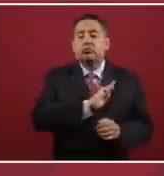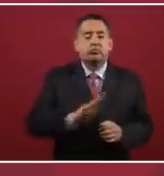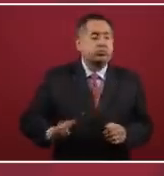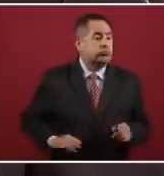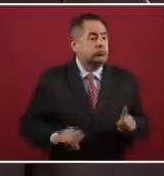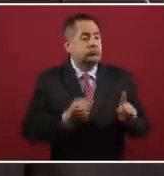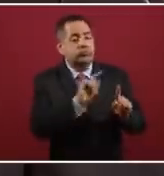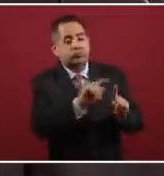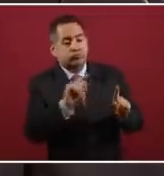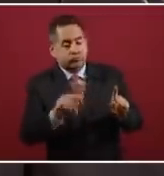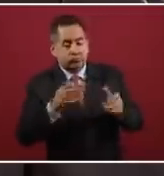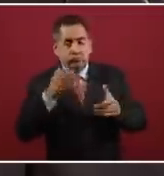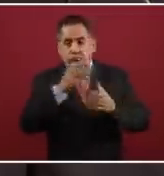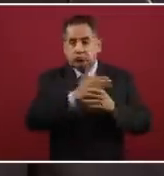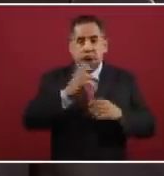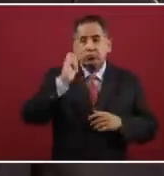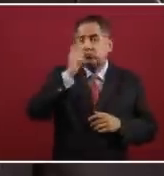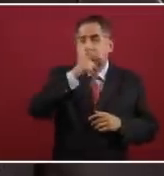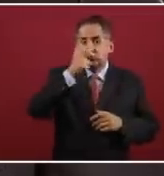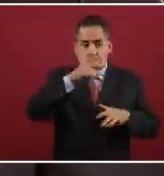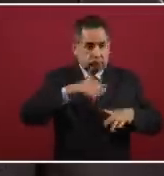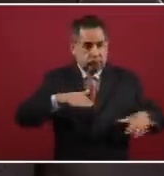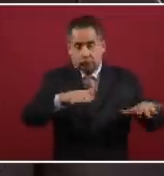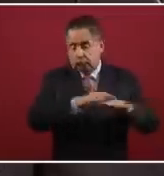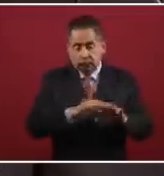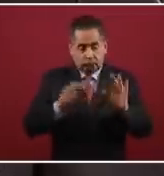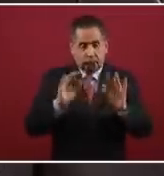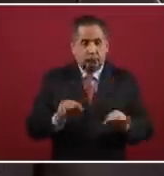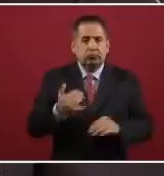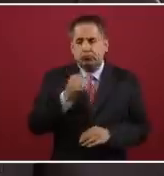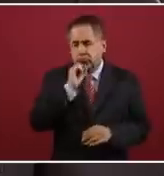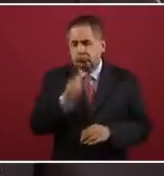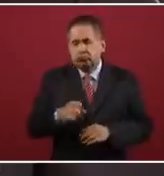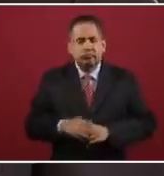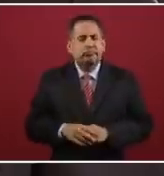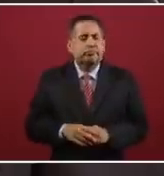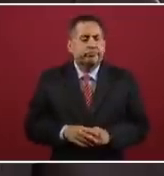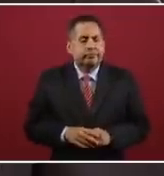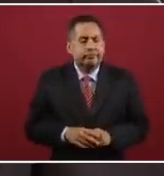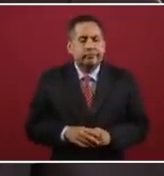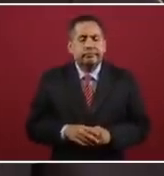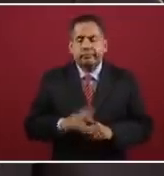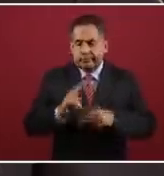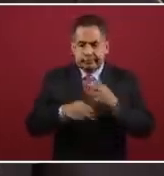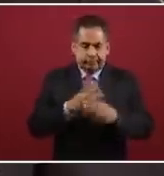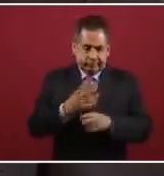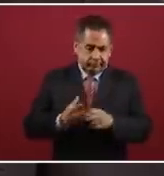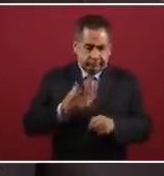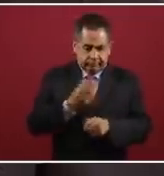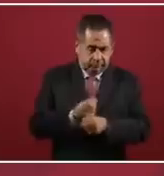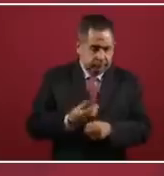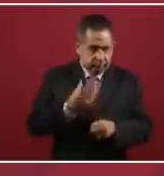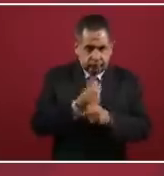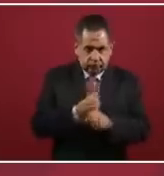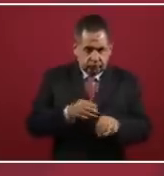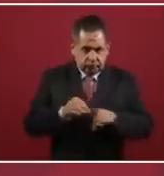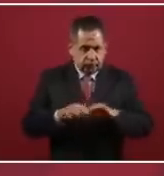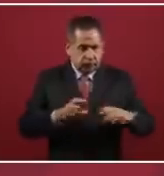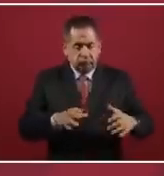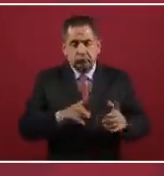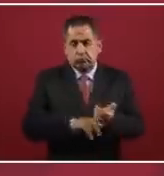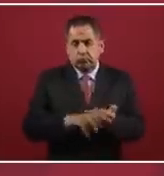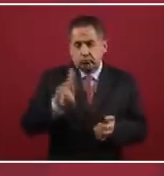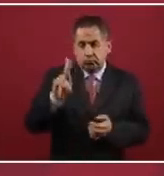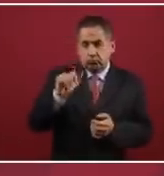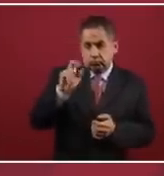la sierra de Chihuahua y se va a reforzar todo el plan